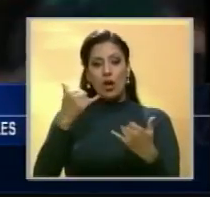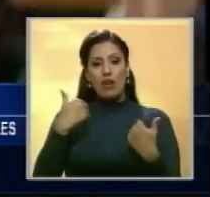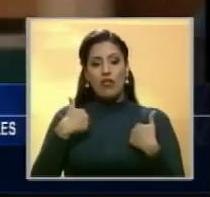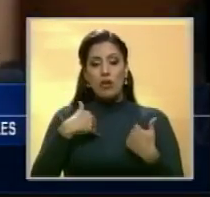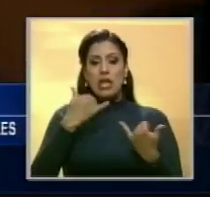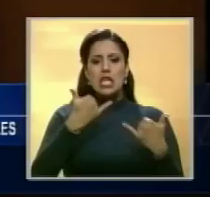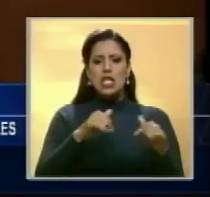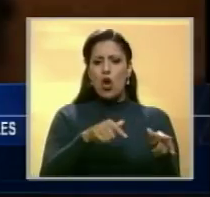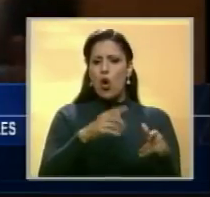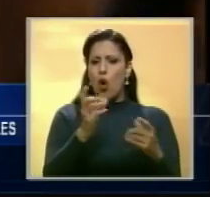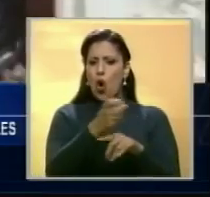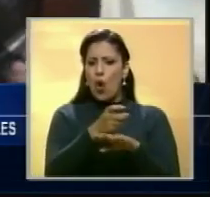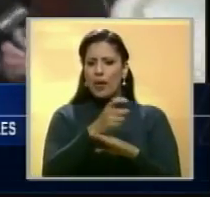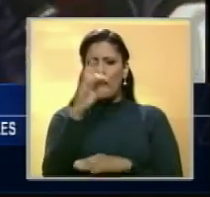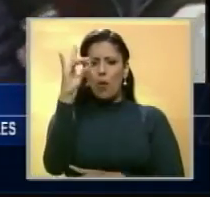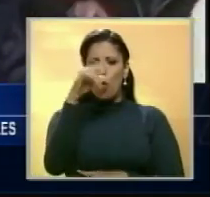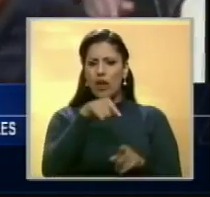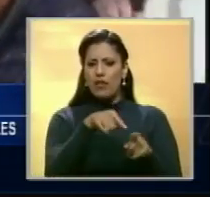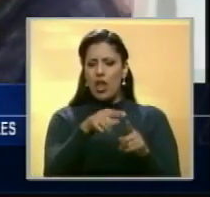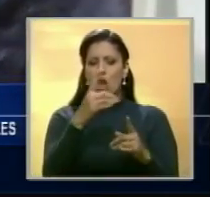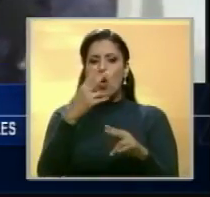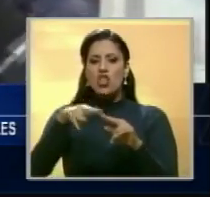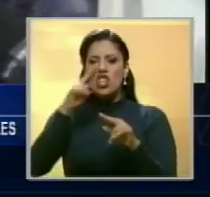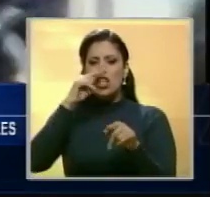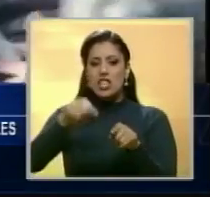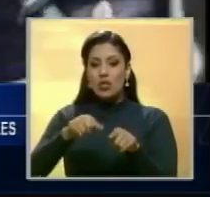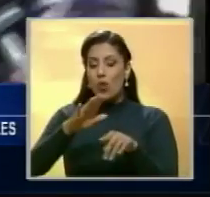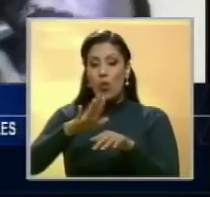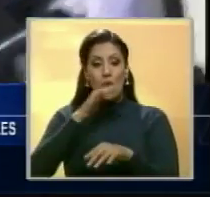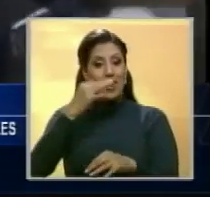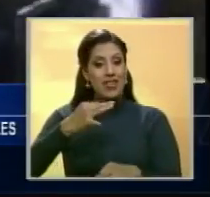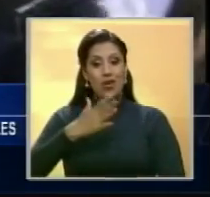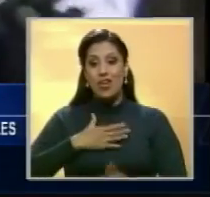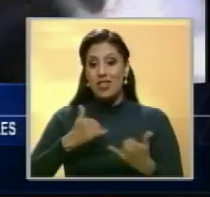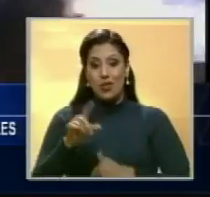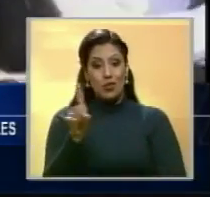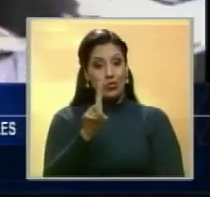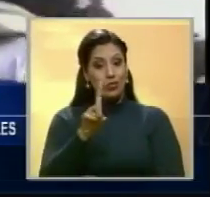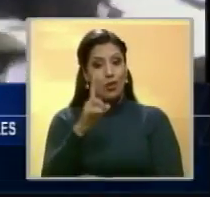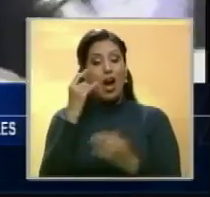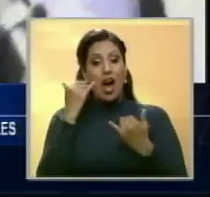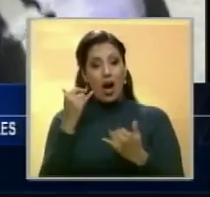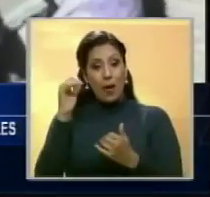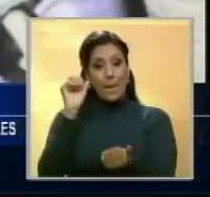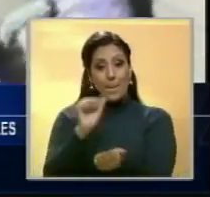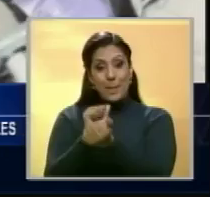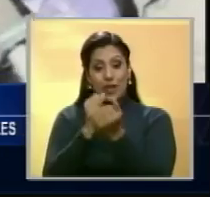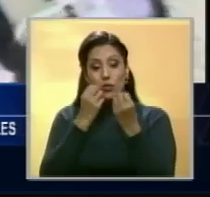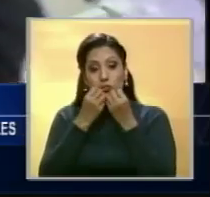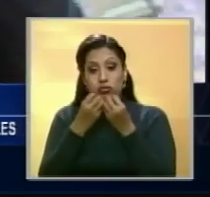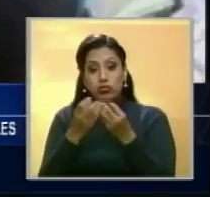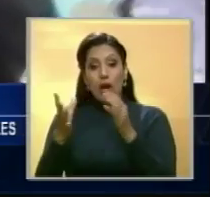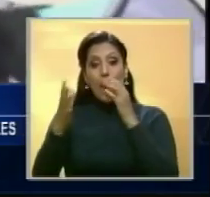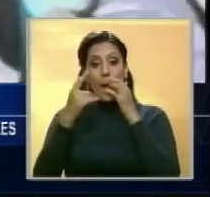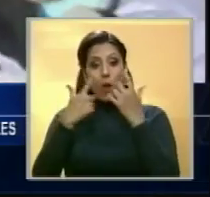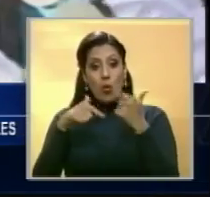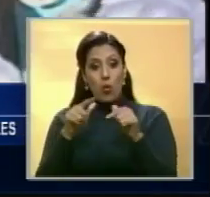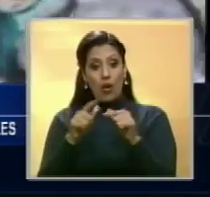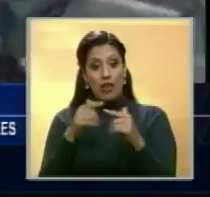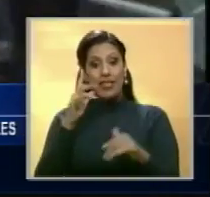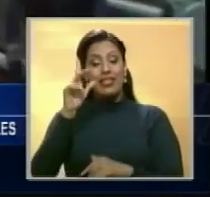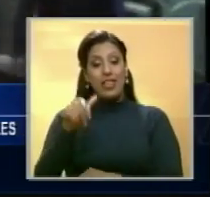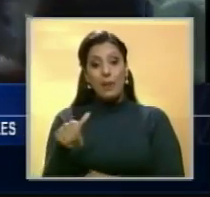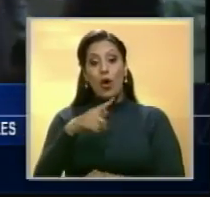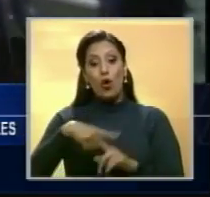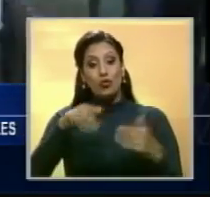por hijo del gobernante boliviano a un niño que no lo es. Esto según la orden de aprehensión difundida por los medios locales.